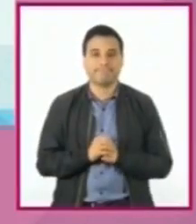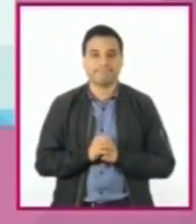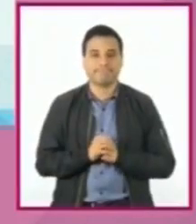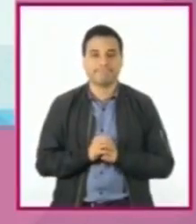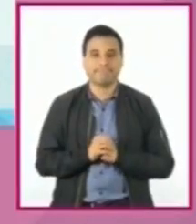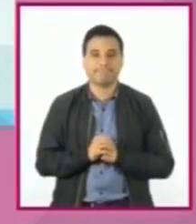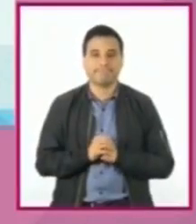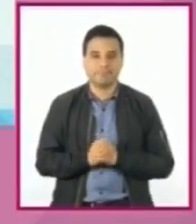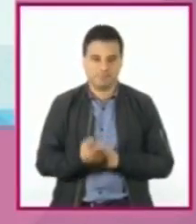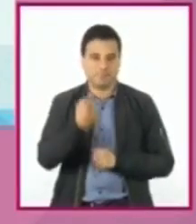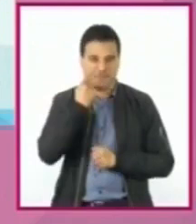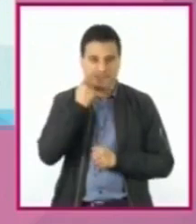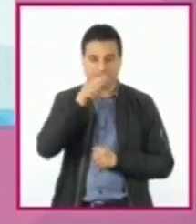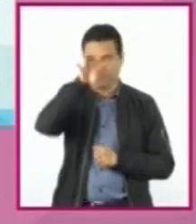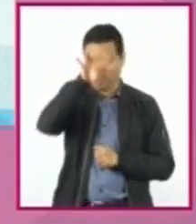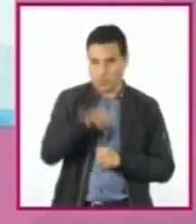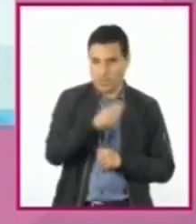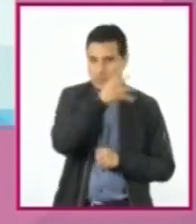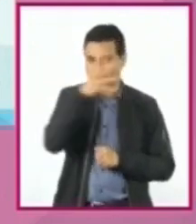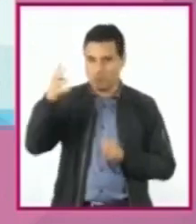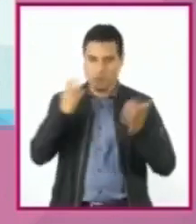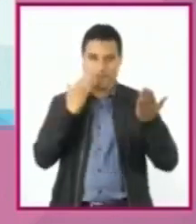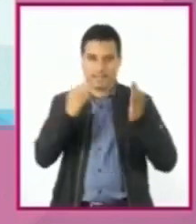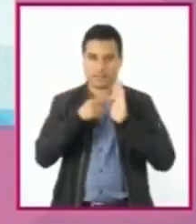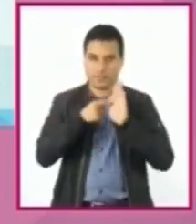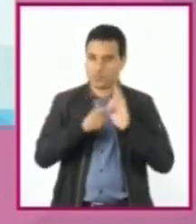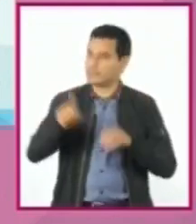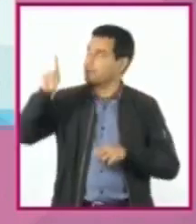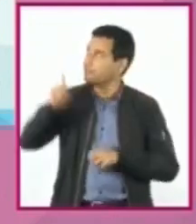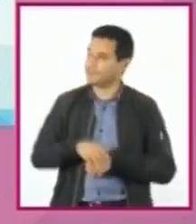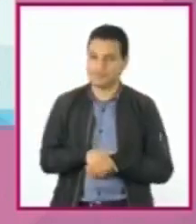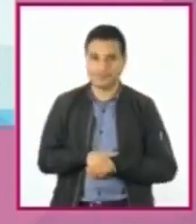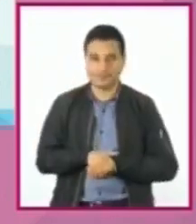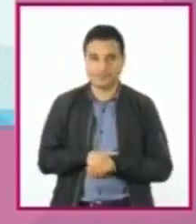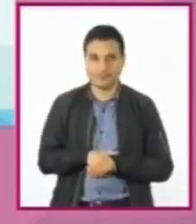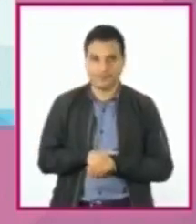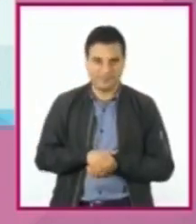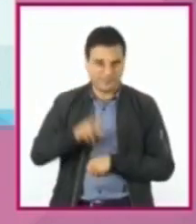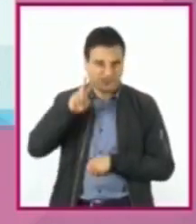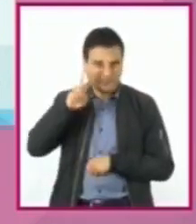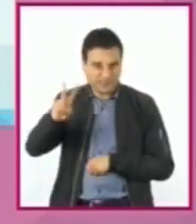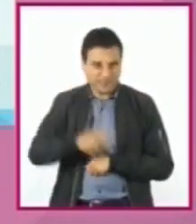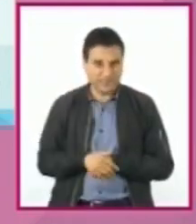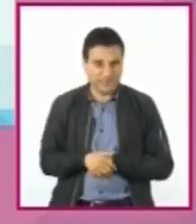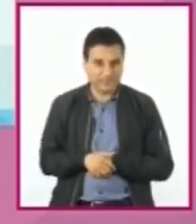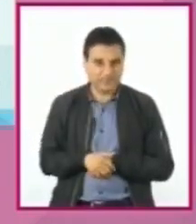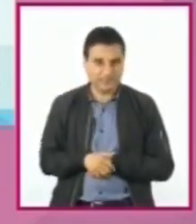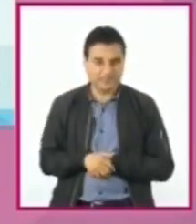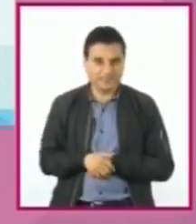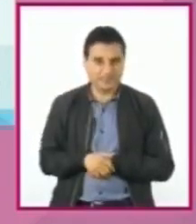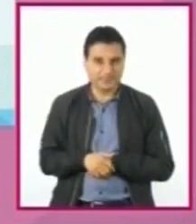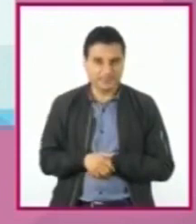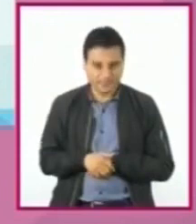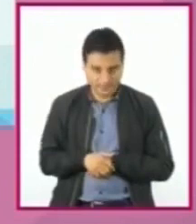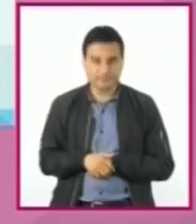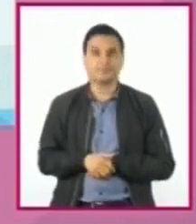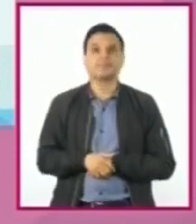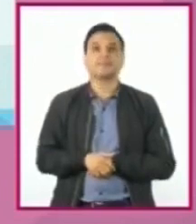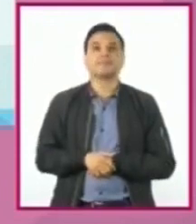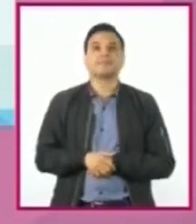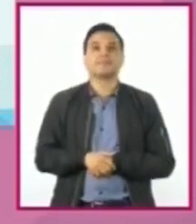Les muestro un cuadro comparativo. En este cuadro podemos observar que las representaciones del